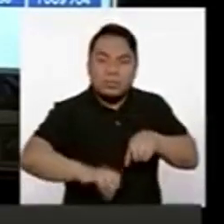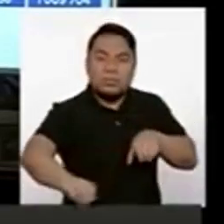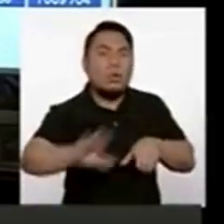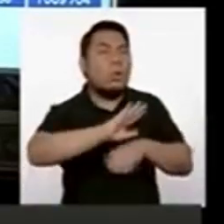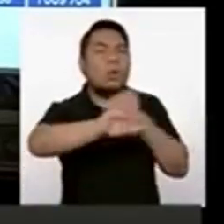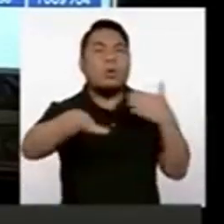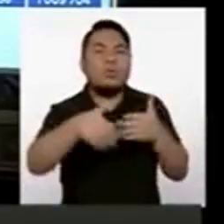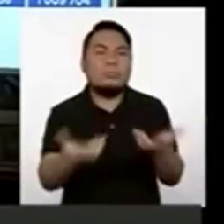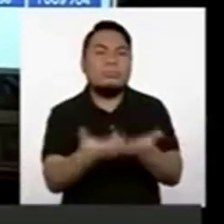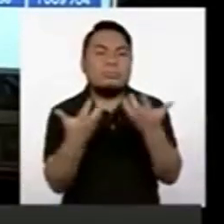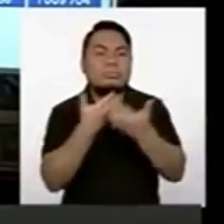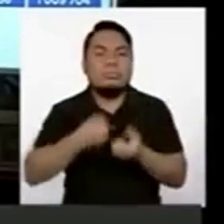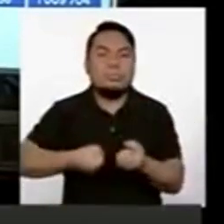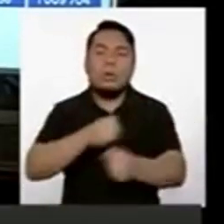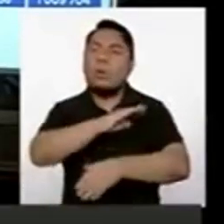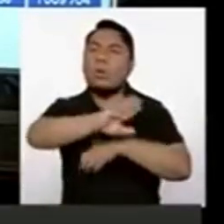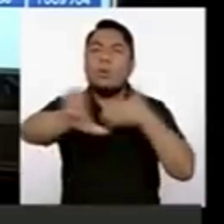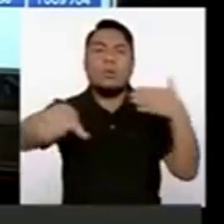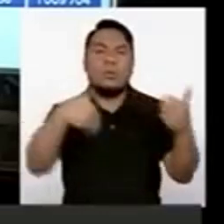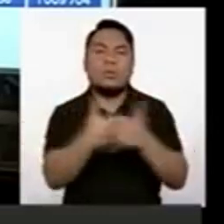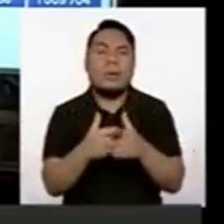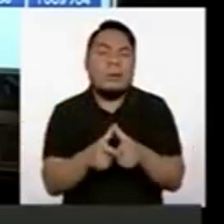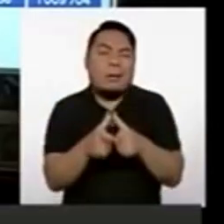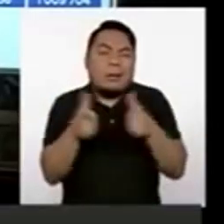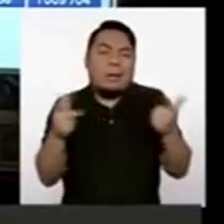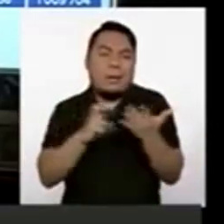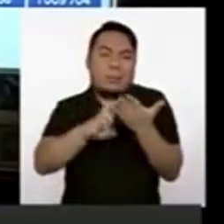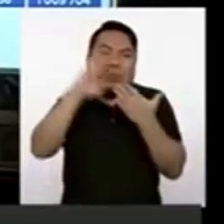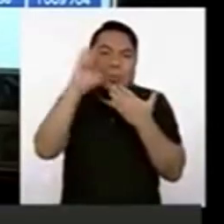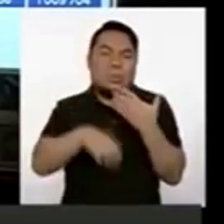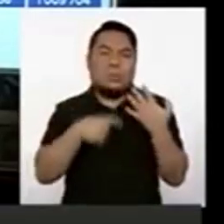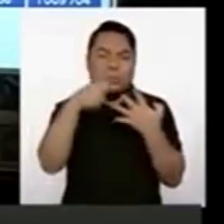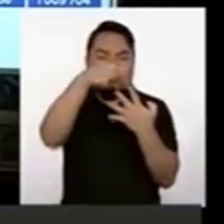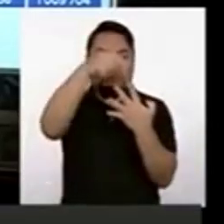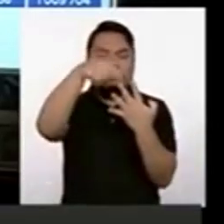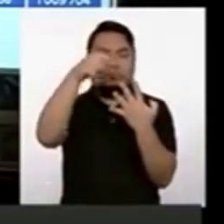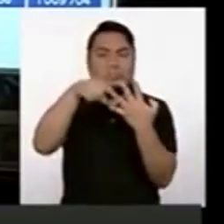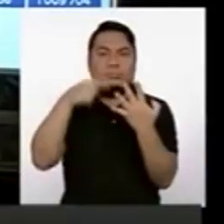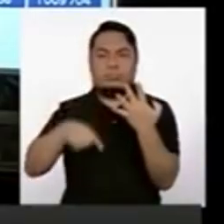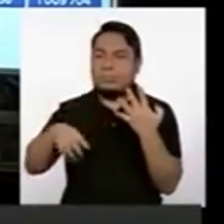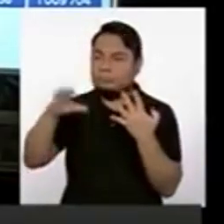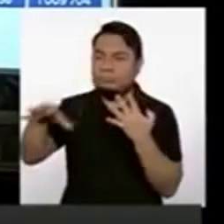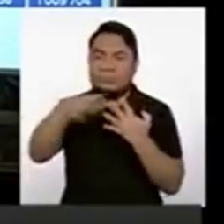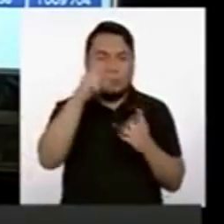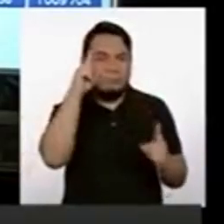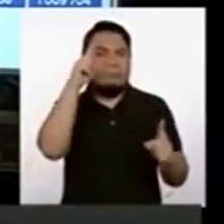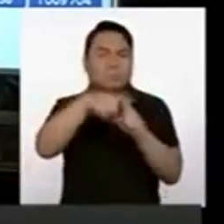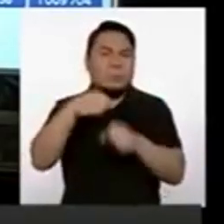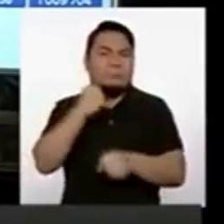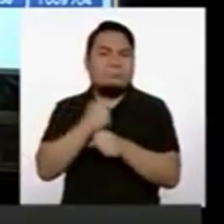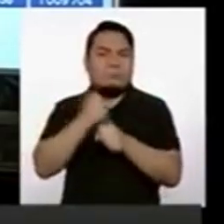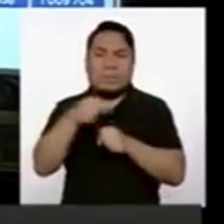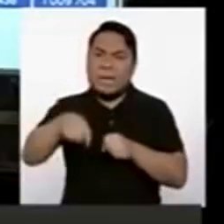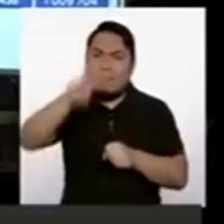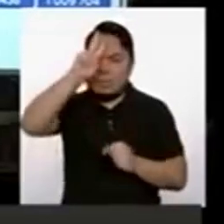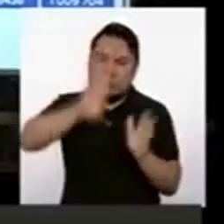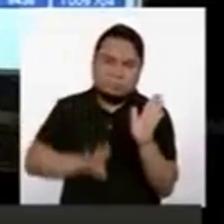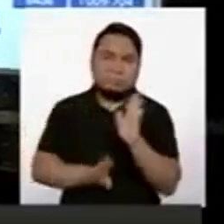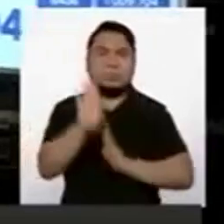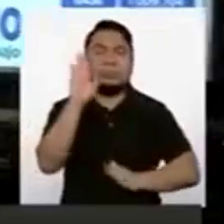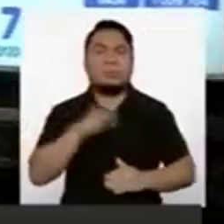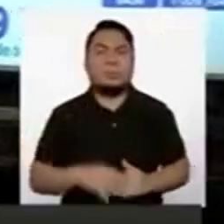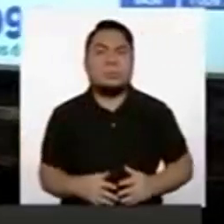todos son grandes proyectos que mejoran la productividad del Estado peruano.